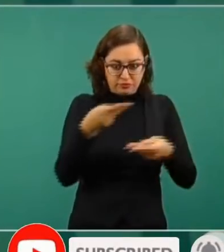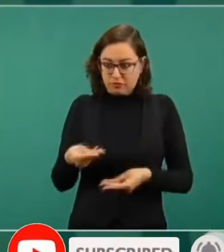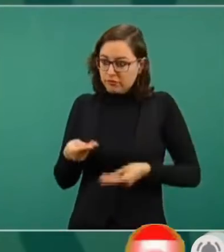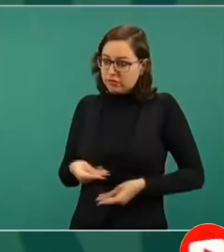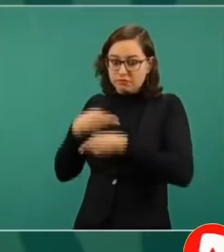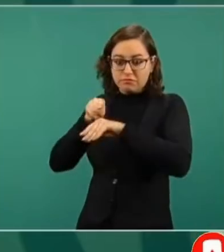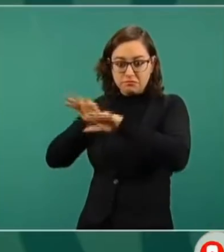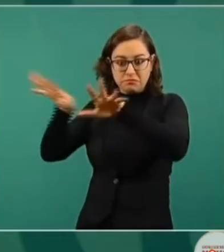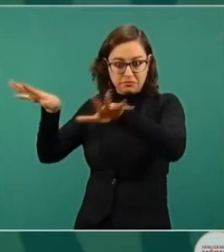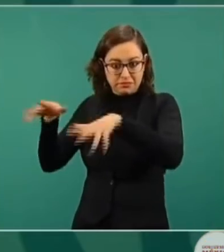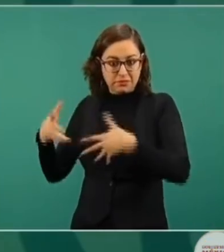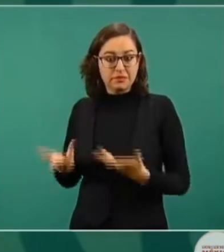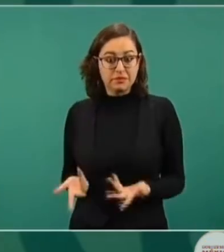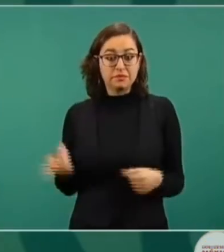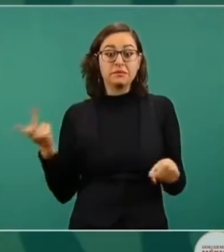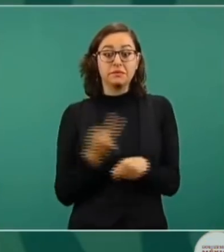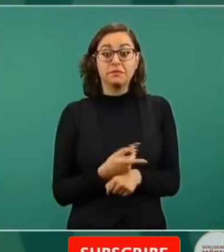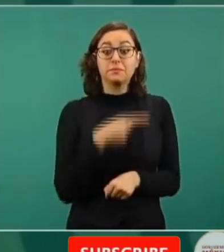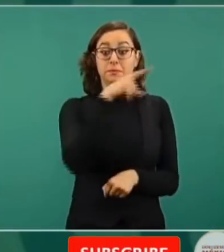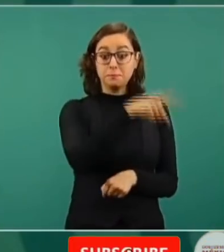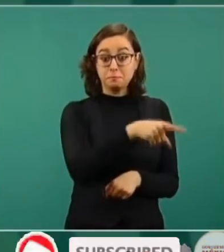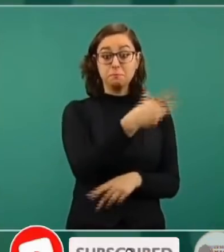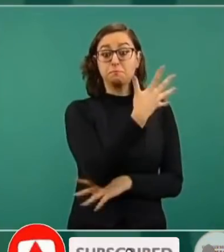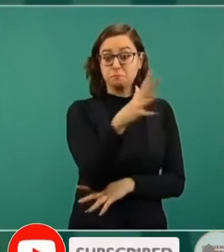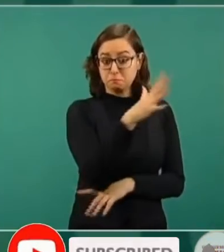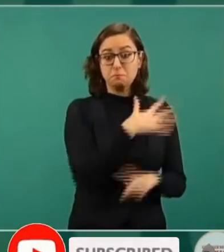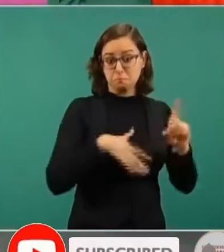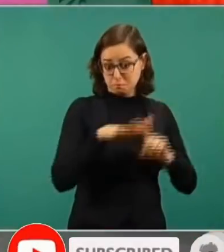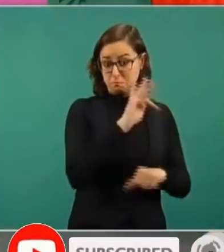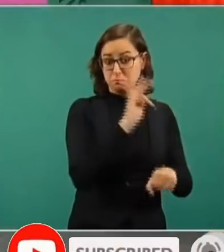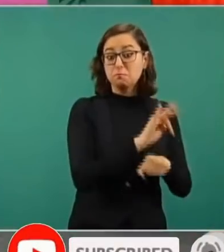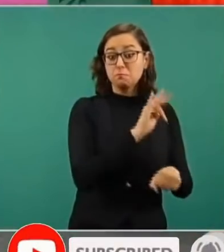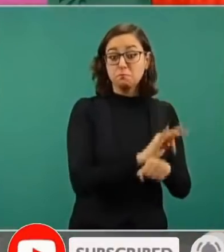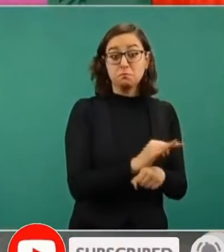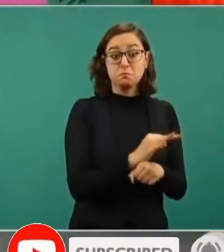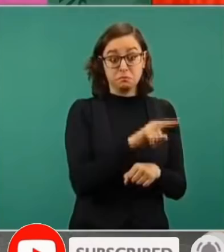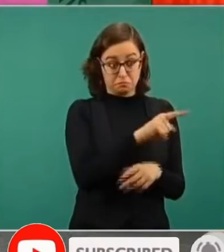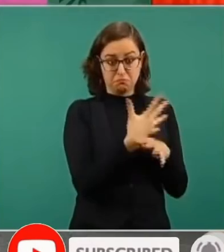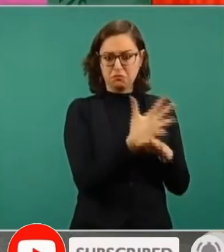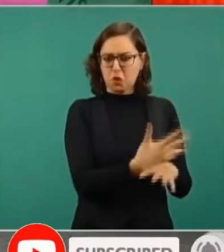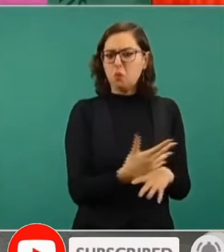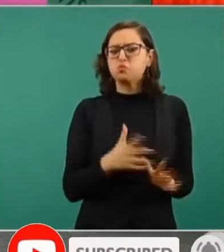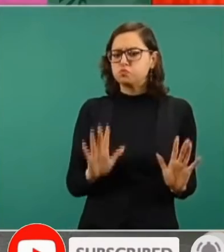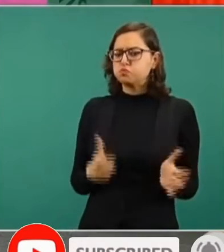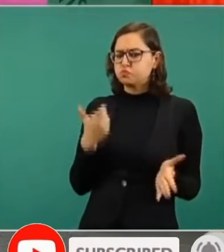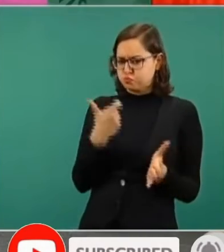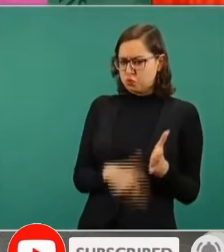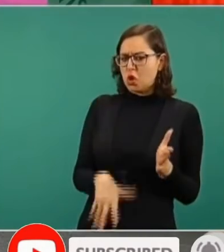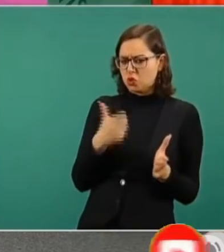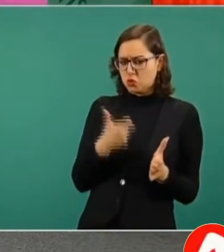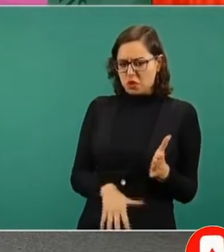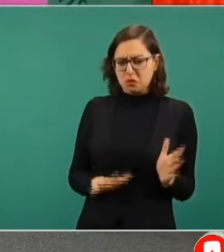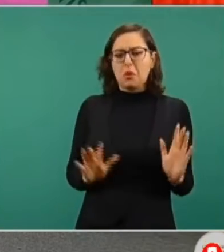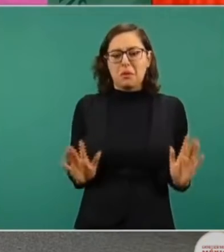el respaldo para cubrir sus intermitencias, afirman que son baratas, es decir, tenemos que comprarle a los